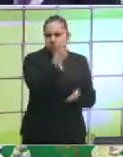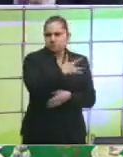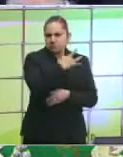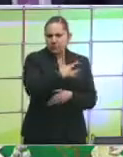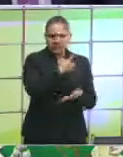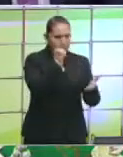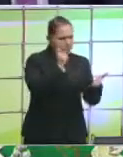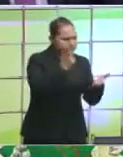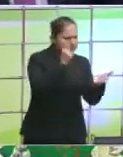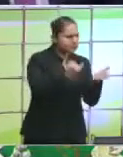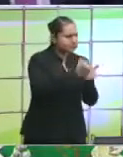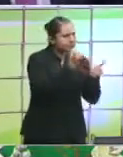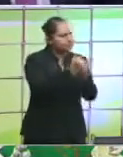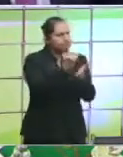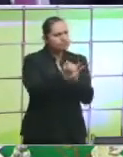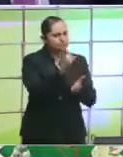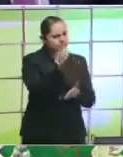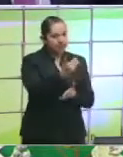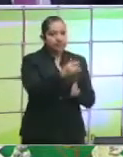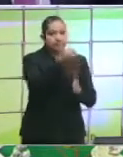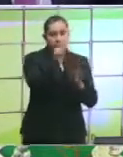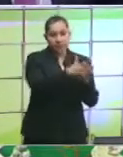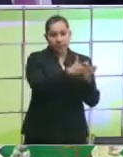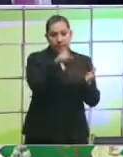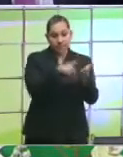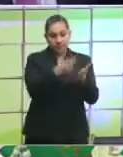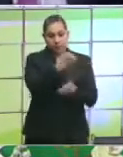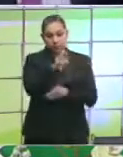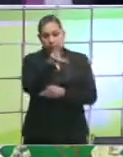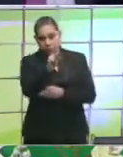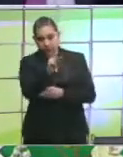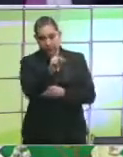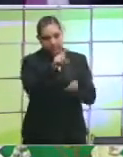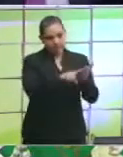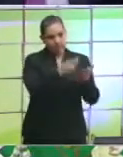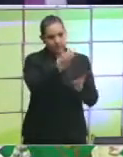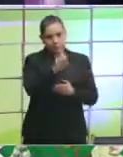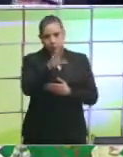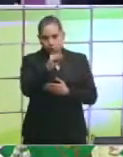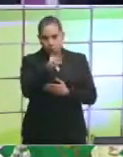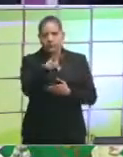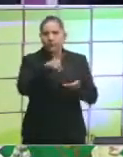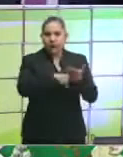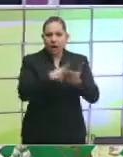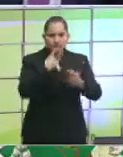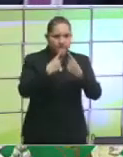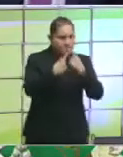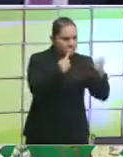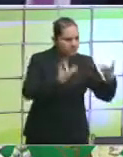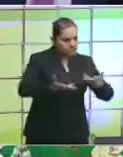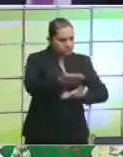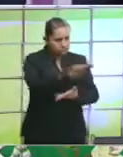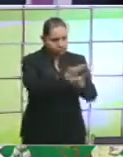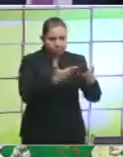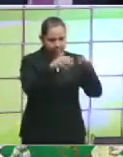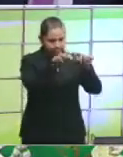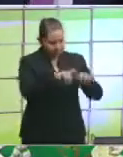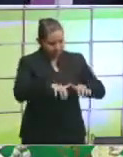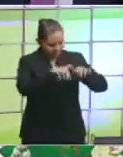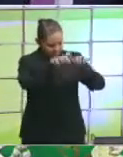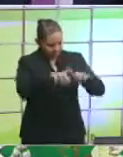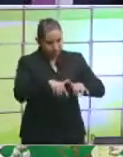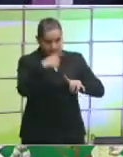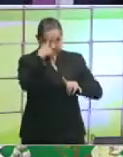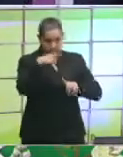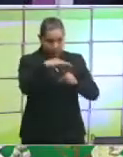80 70 finales 80s empezamos a hacer sentencias grandísimas y se hizo una confusión muy importante desde mi punto